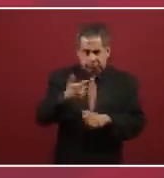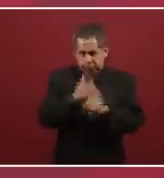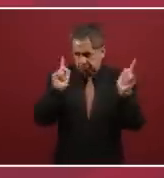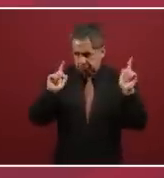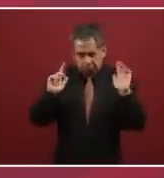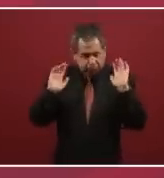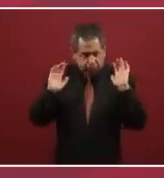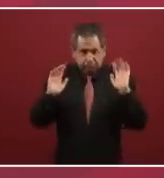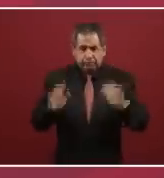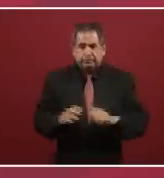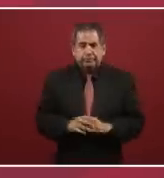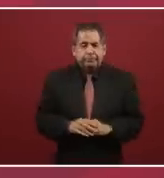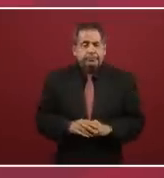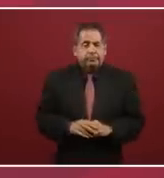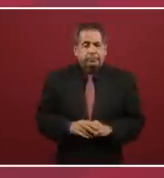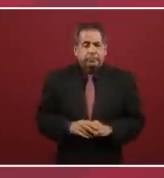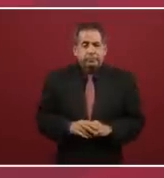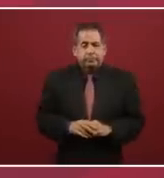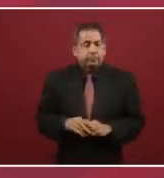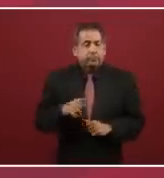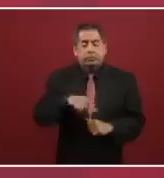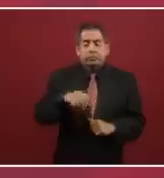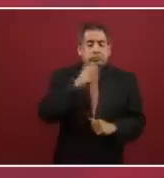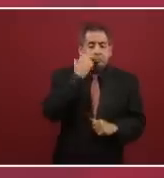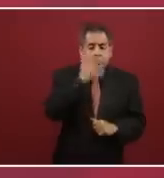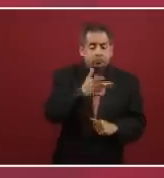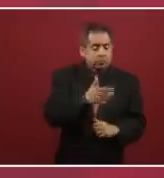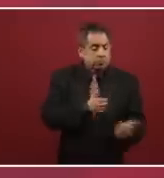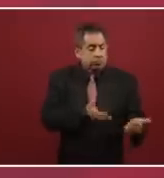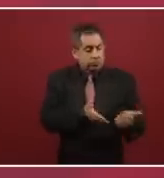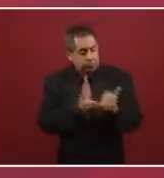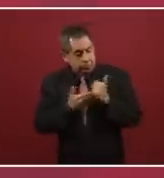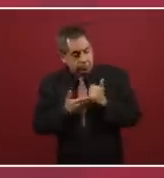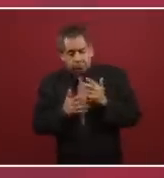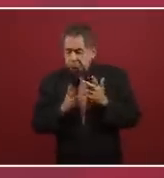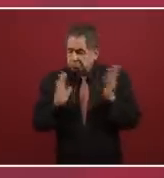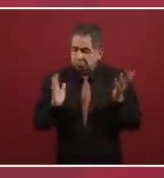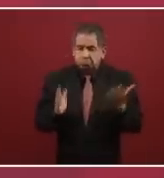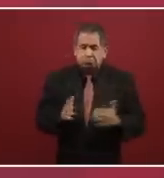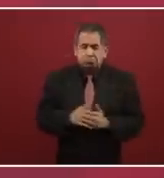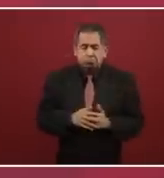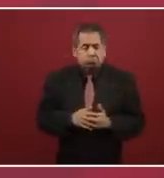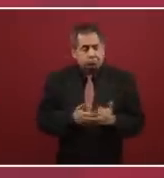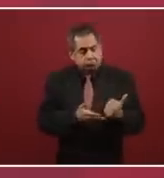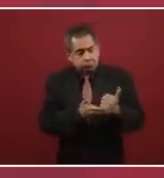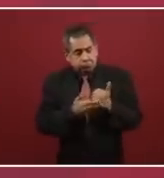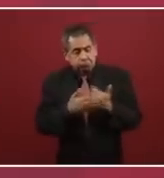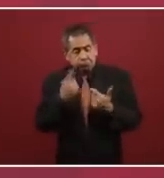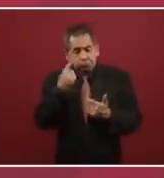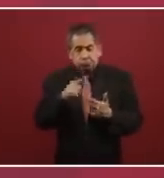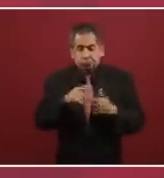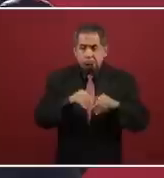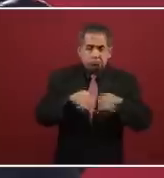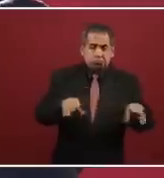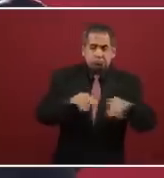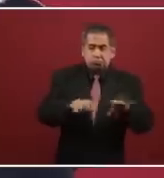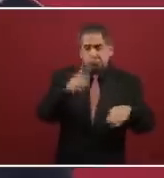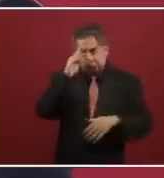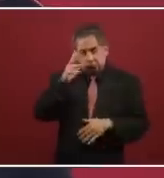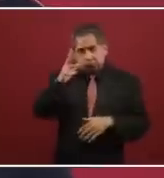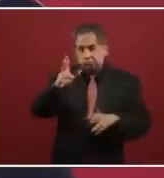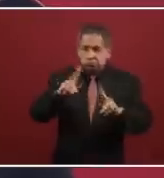Y todo el que quiera ayudar para que podamos conseguir la